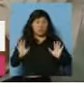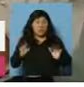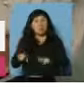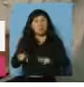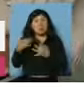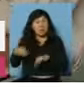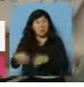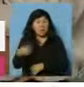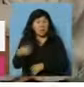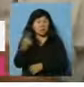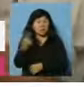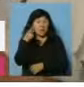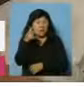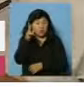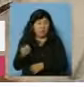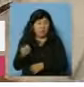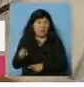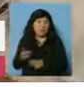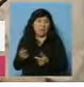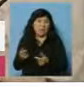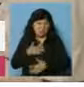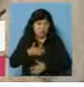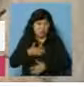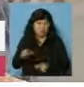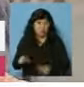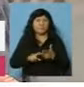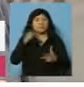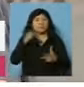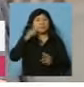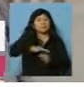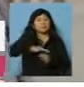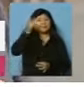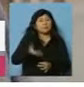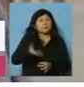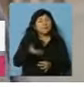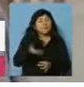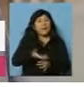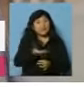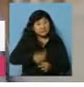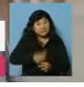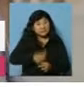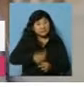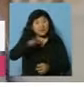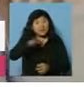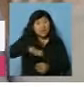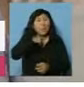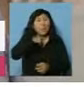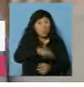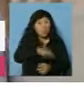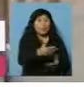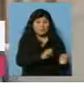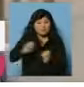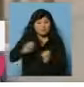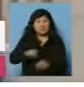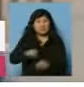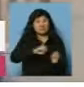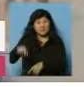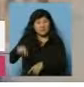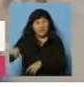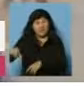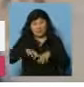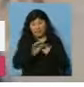precio. Y empezamos a trabajar con el trigo local porque ya ha empezado la cosecha local. Está comenzando la cosecha local y la verdad